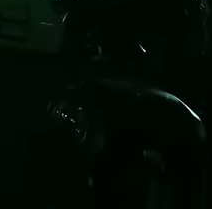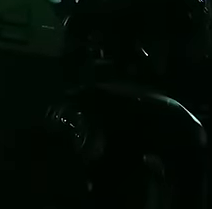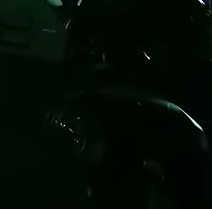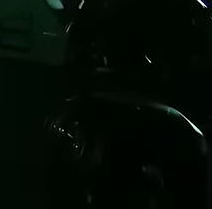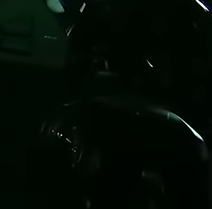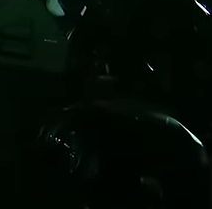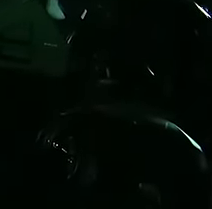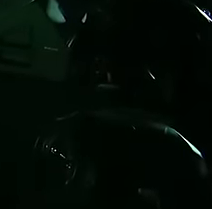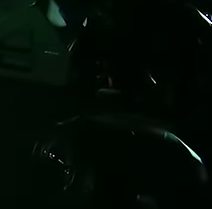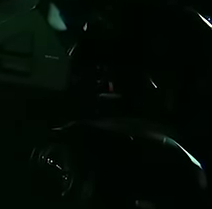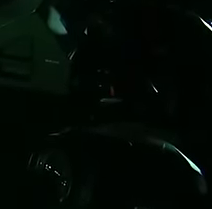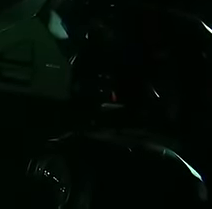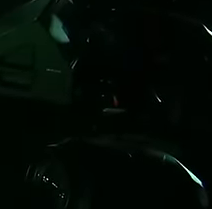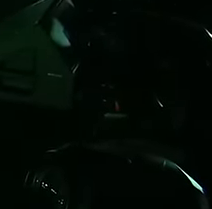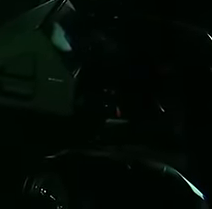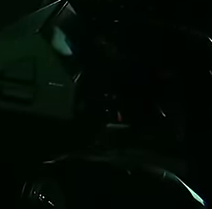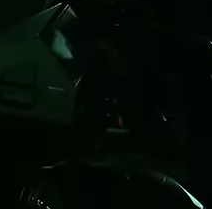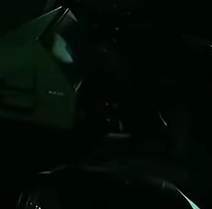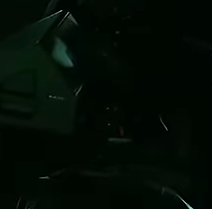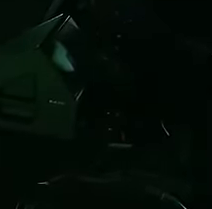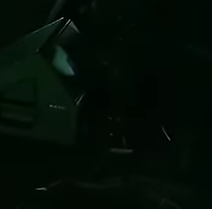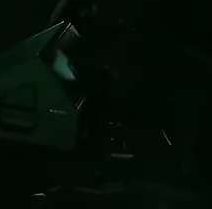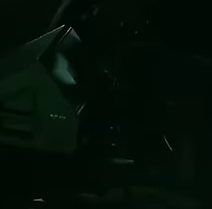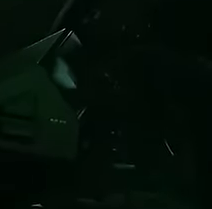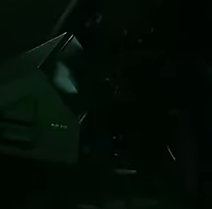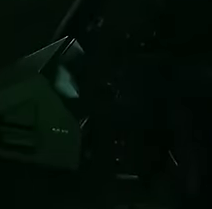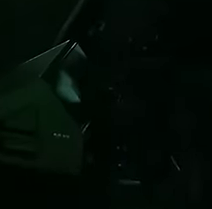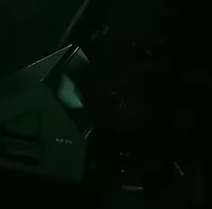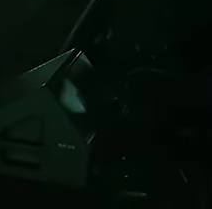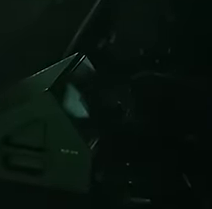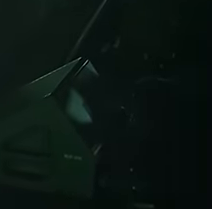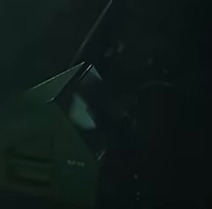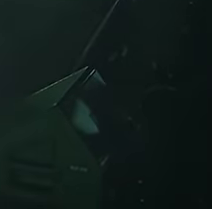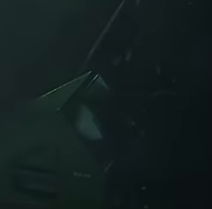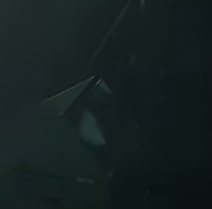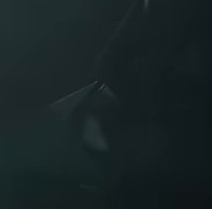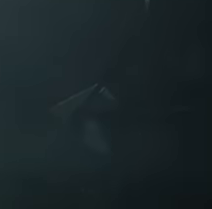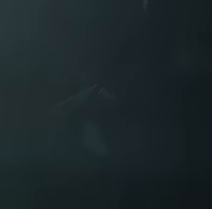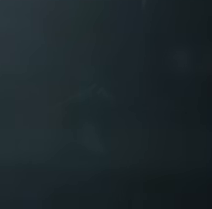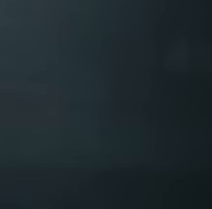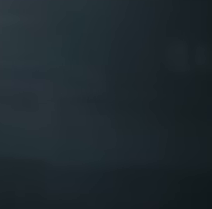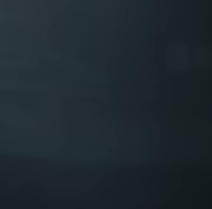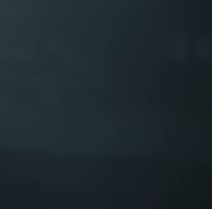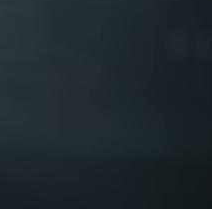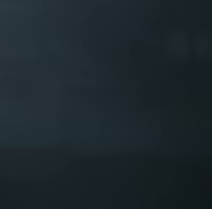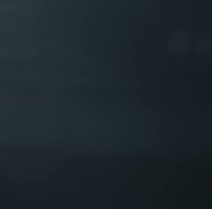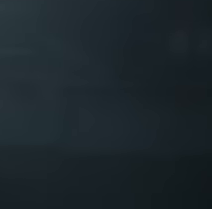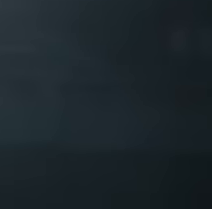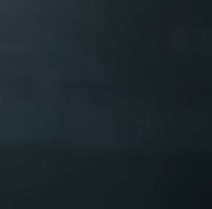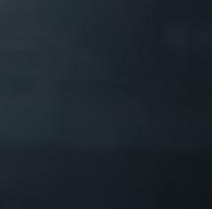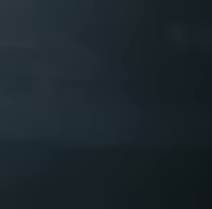es. Vives en mí, tu gloria me